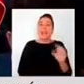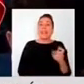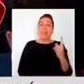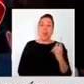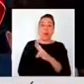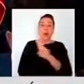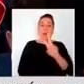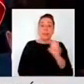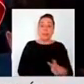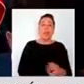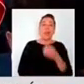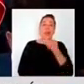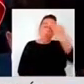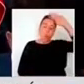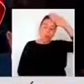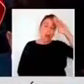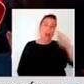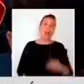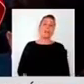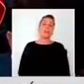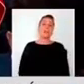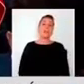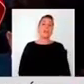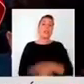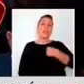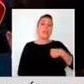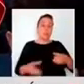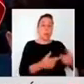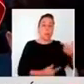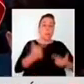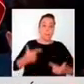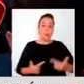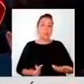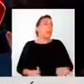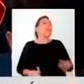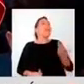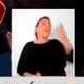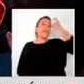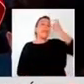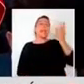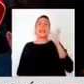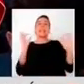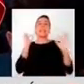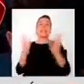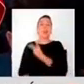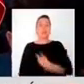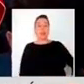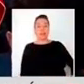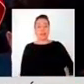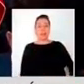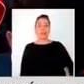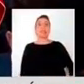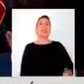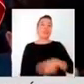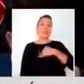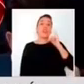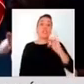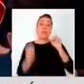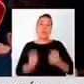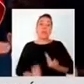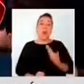cubanos, etcétera, dentro de lo que era nuestra clase política. ¿Qué le parece, señora presidenta? Y entonces sí vamos a poder entregarle a los